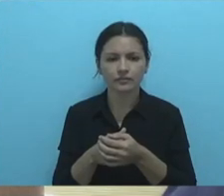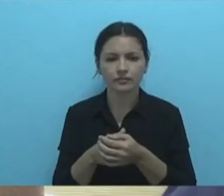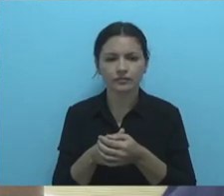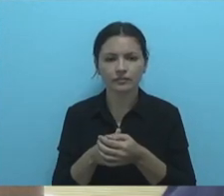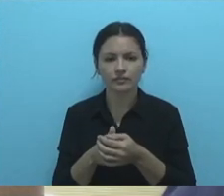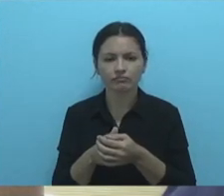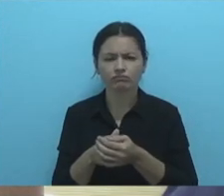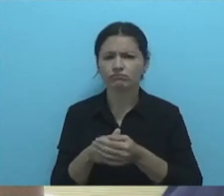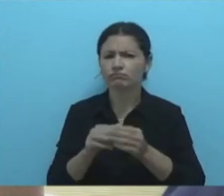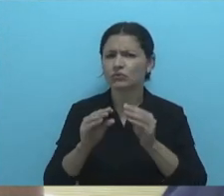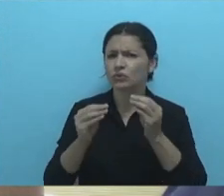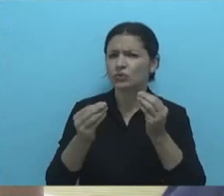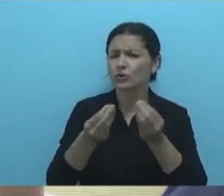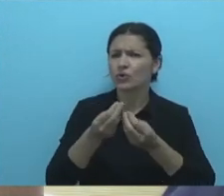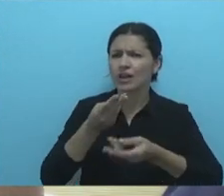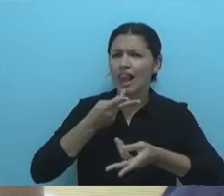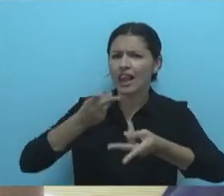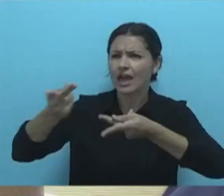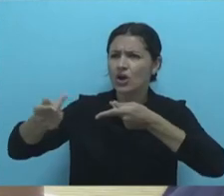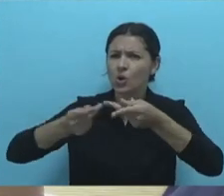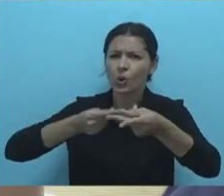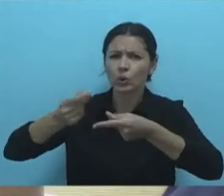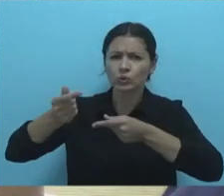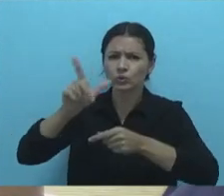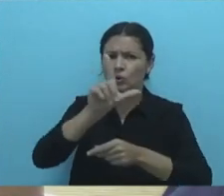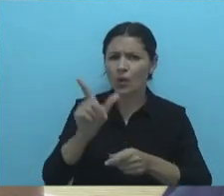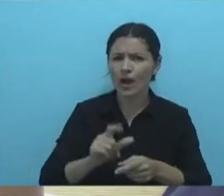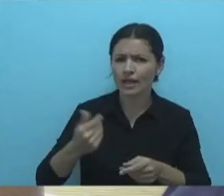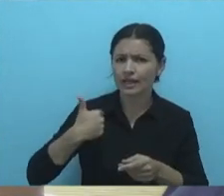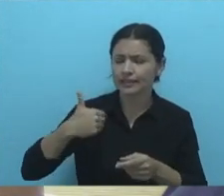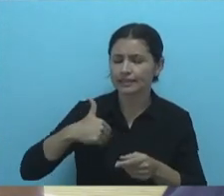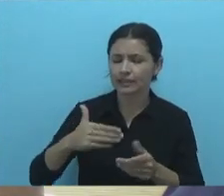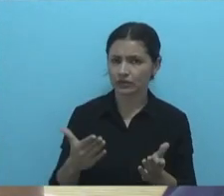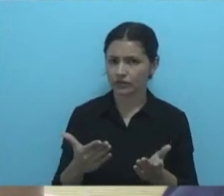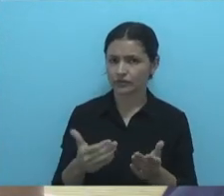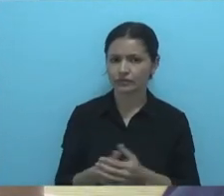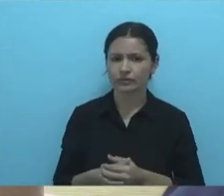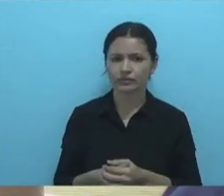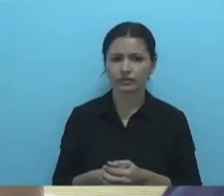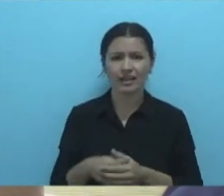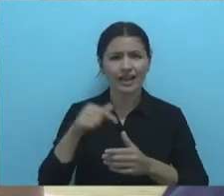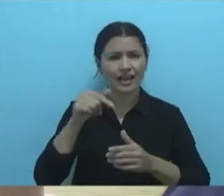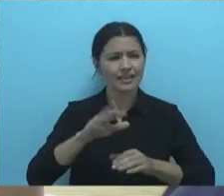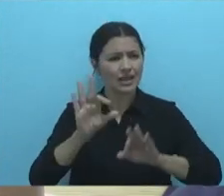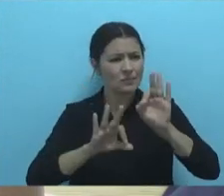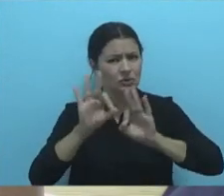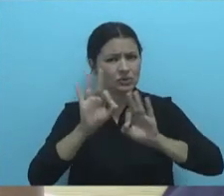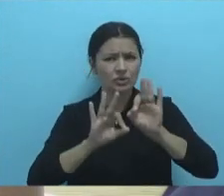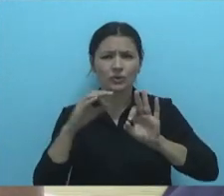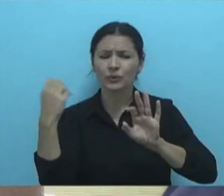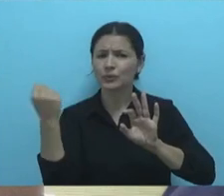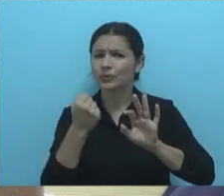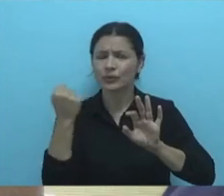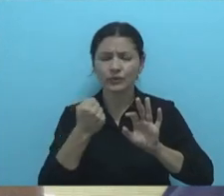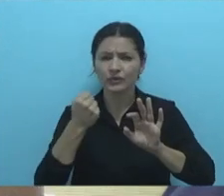del comercio exterior argentino de intereses extranjeros por eso es fundamental el proyecto que presentó la diputada ahorcando